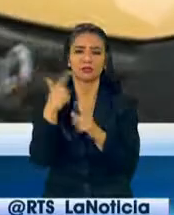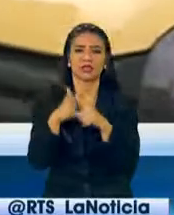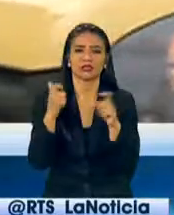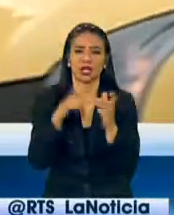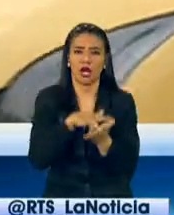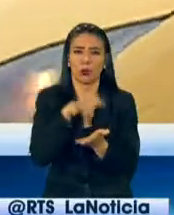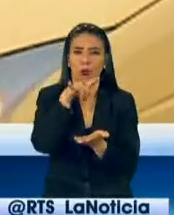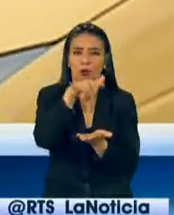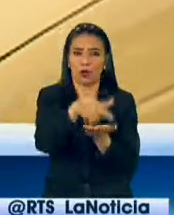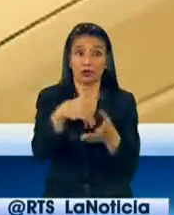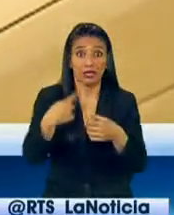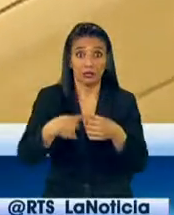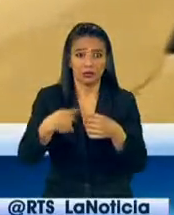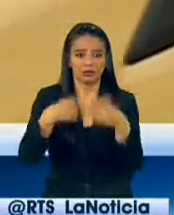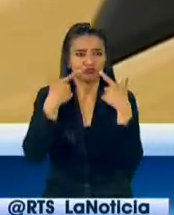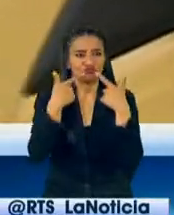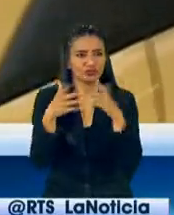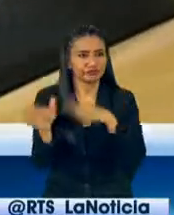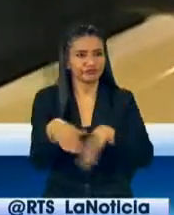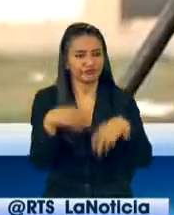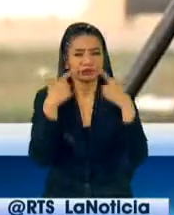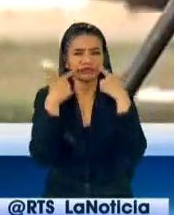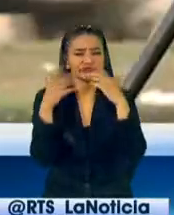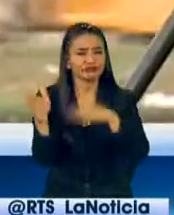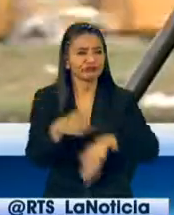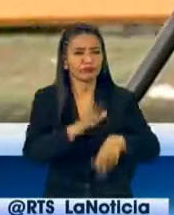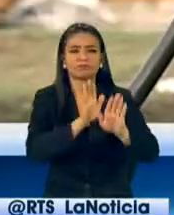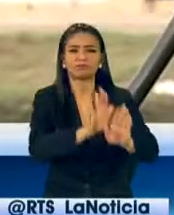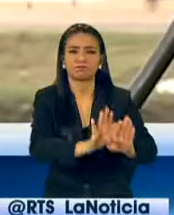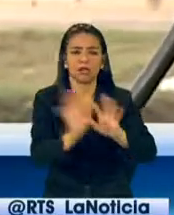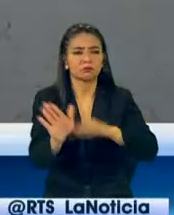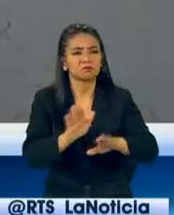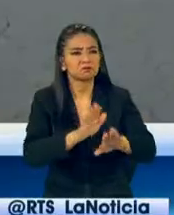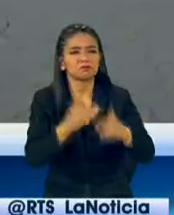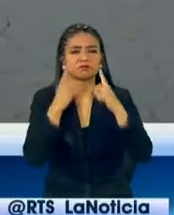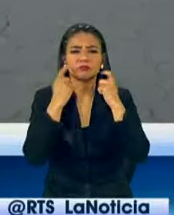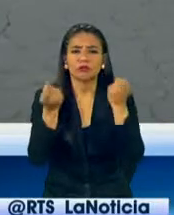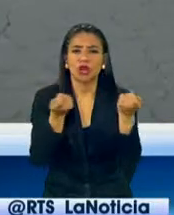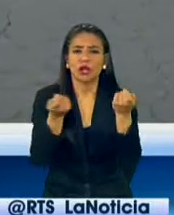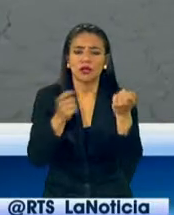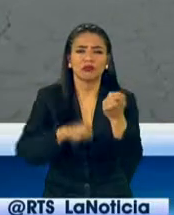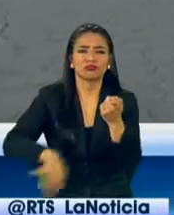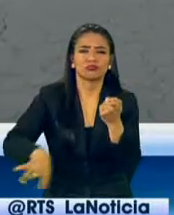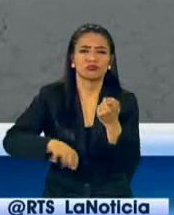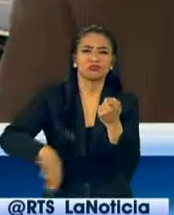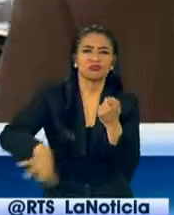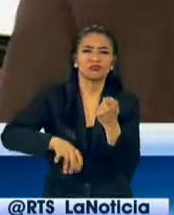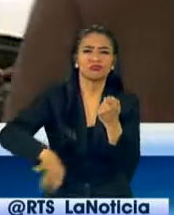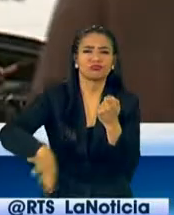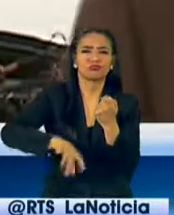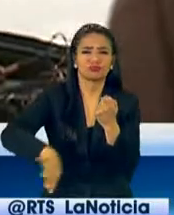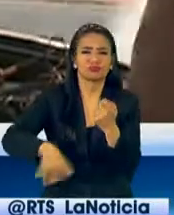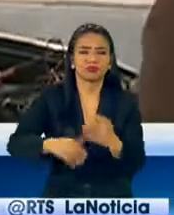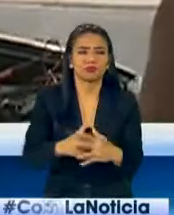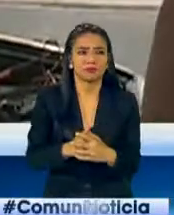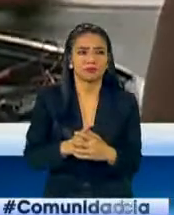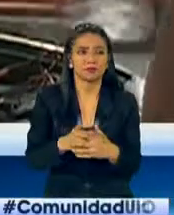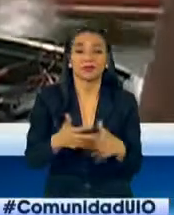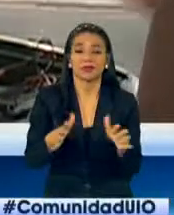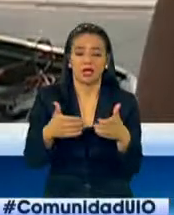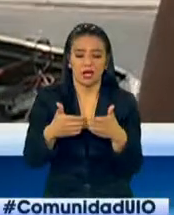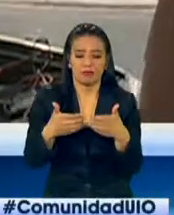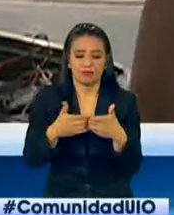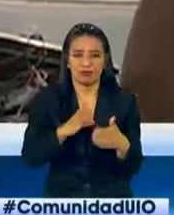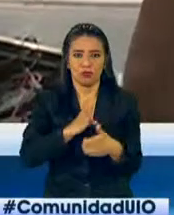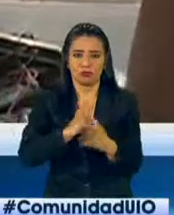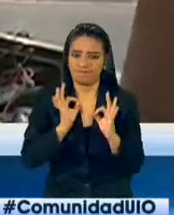Mariscal Sucre de Quito eran paradas con la finalidad de controlar la emisión de gases. Se hace con los equipos tecnológicos